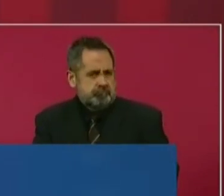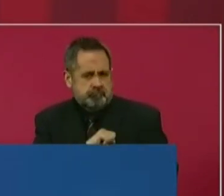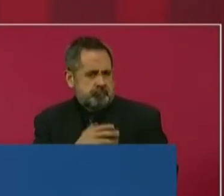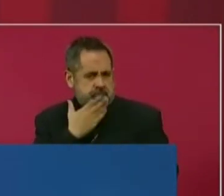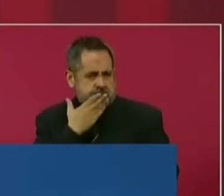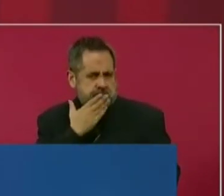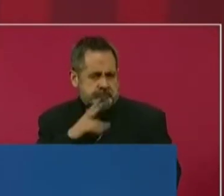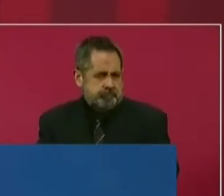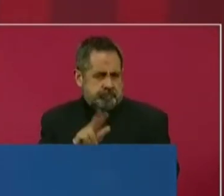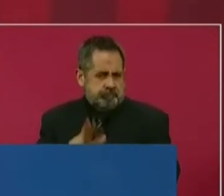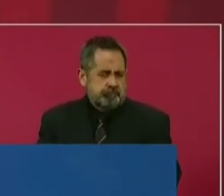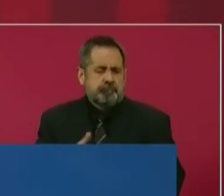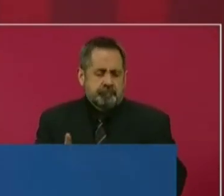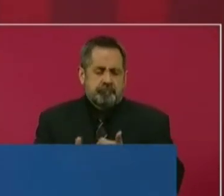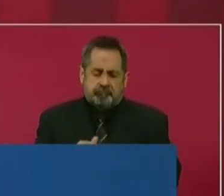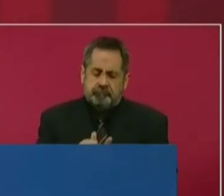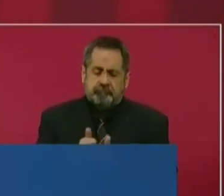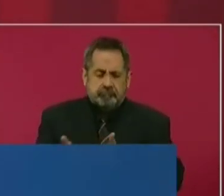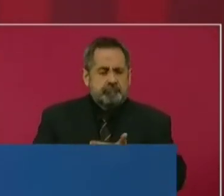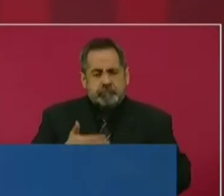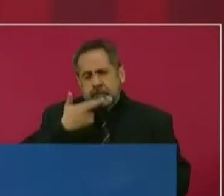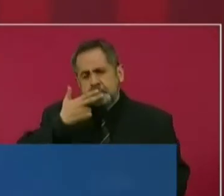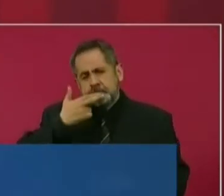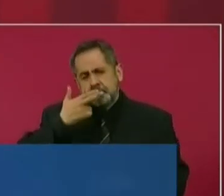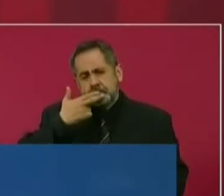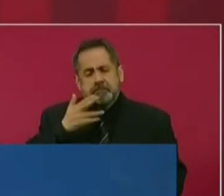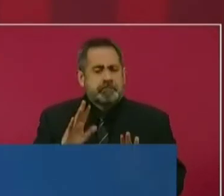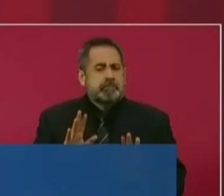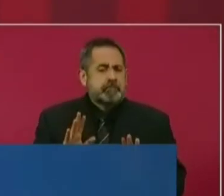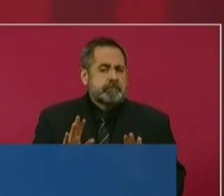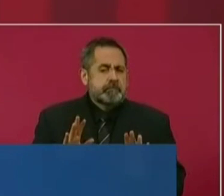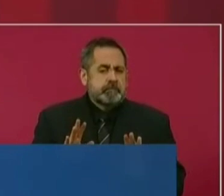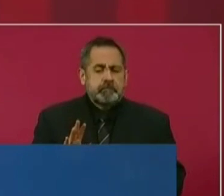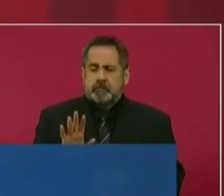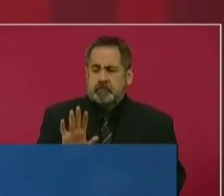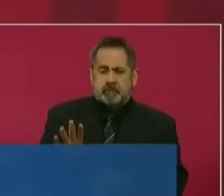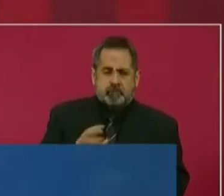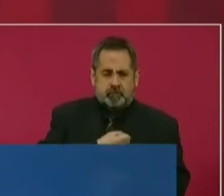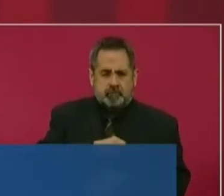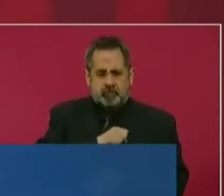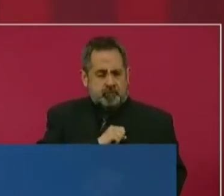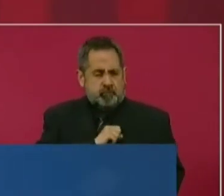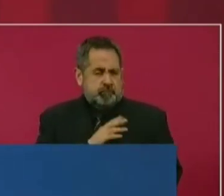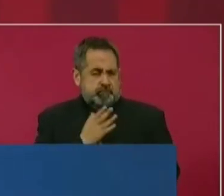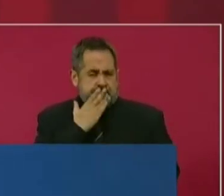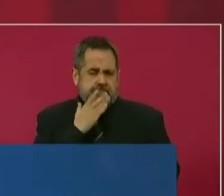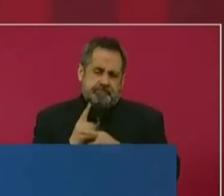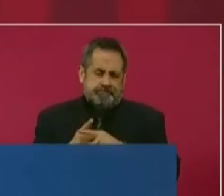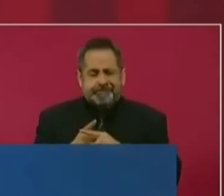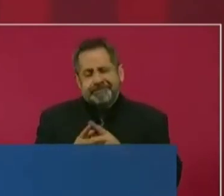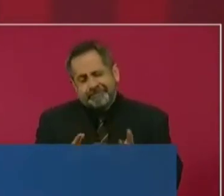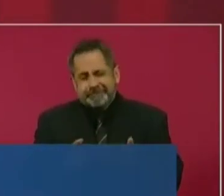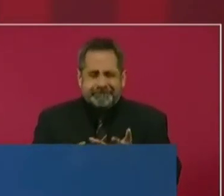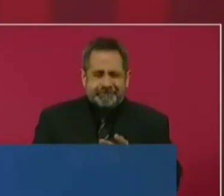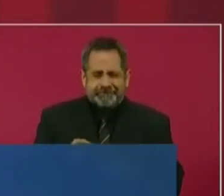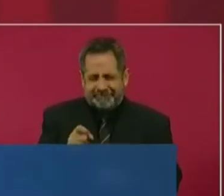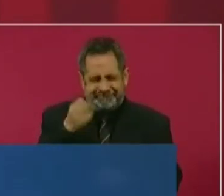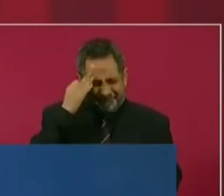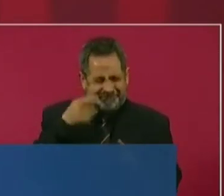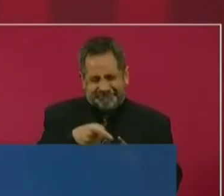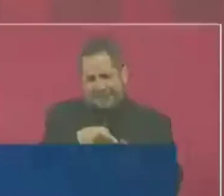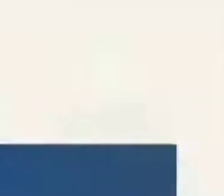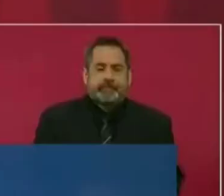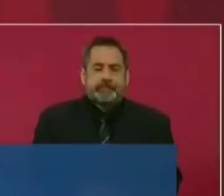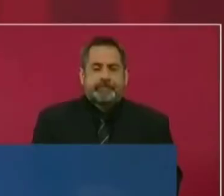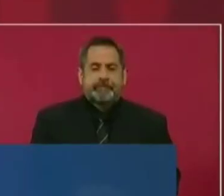continúa su recuperación. Hasta ahora, pues, el estado de su salud es óptimo, nada más pasando, pues, esta etapa